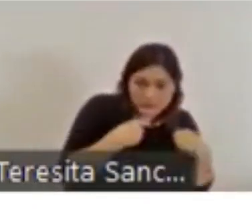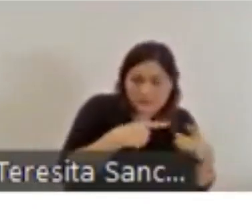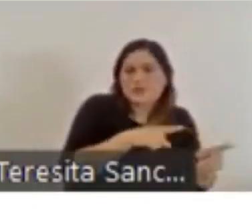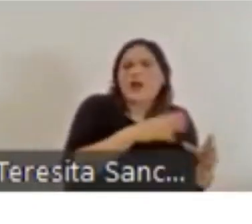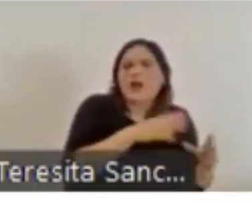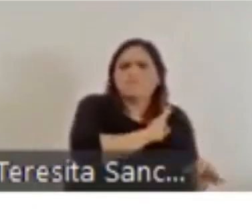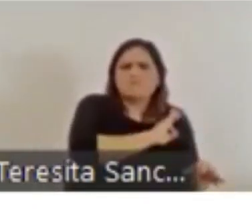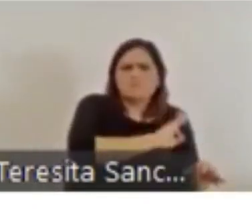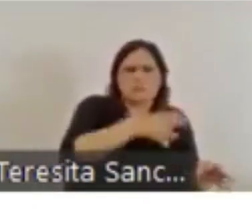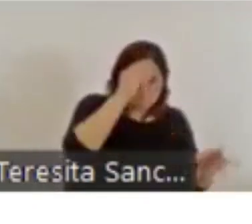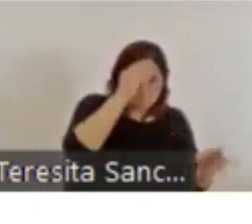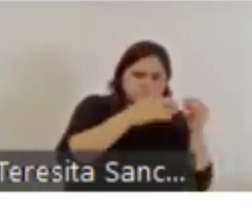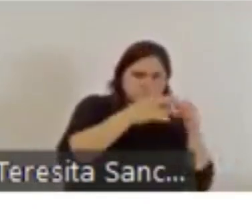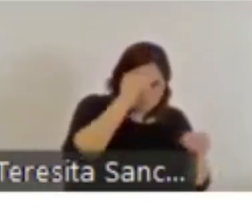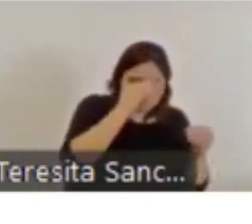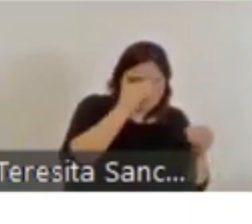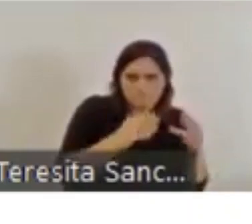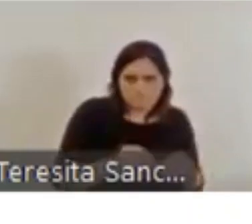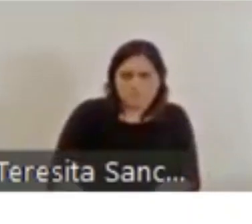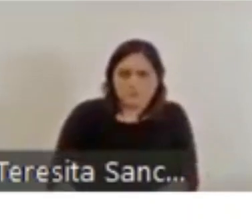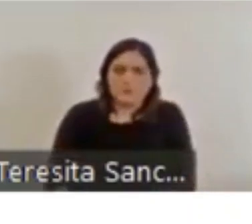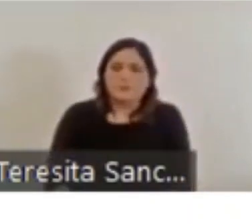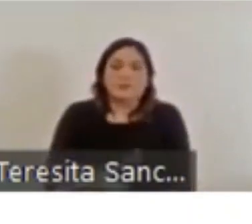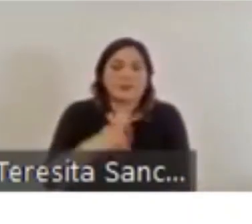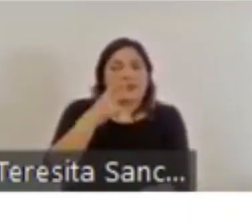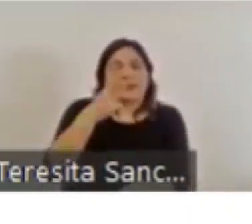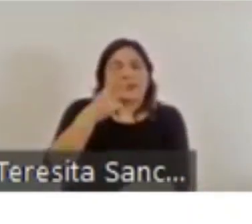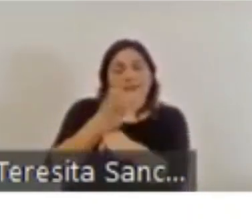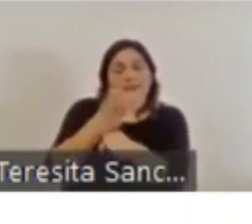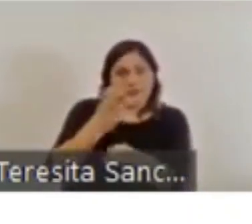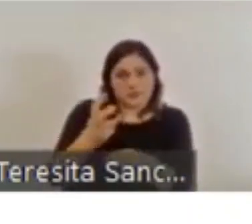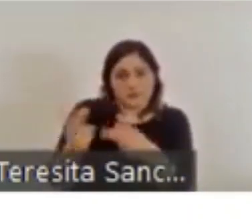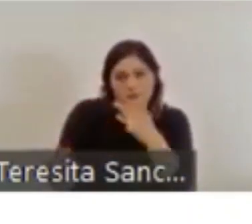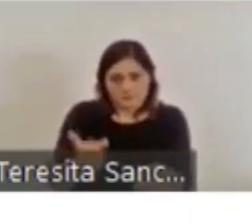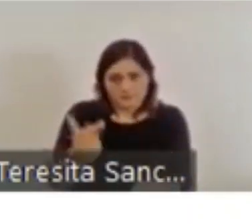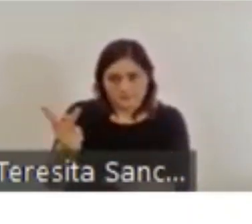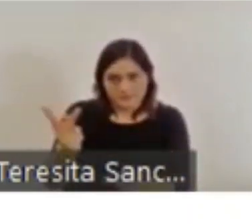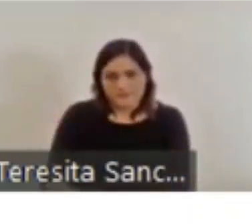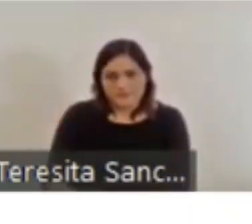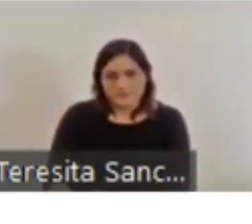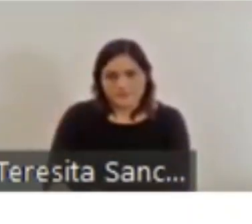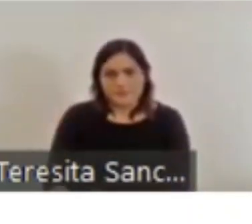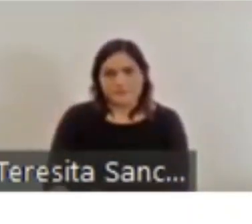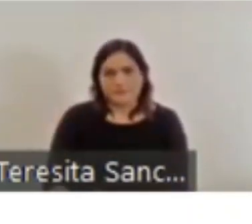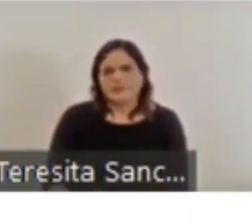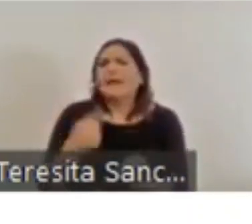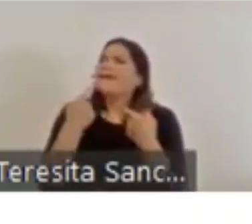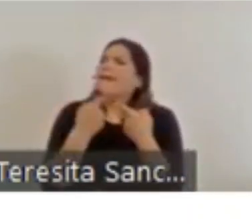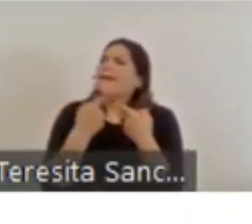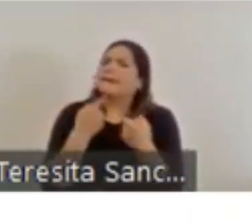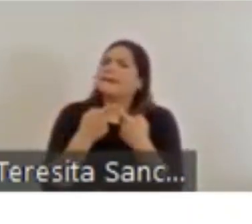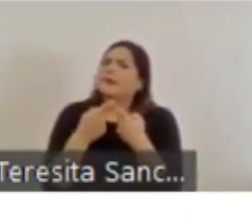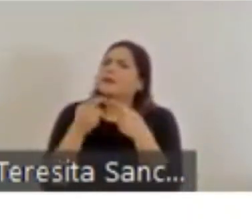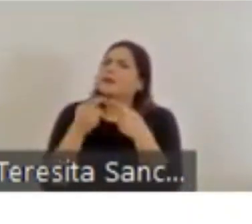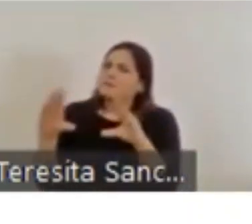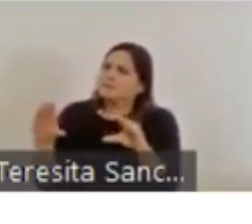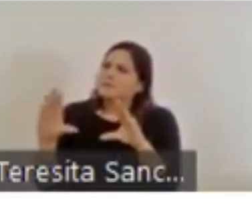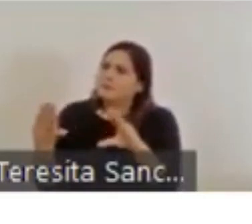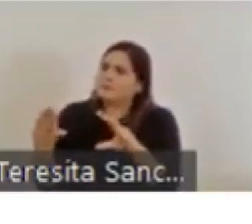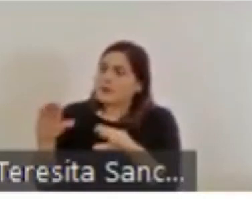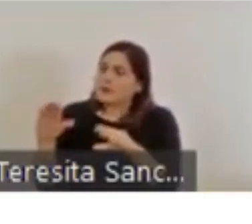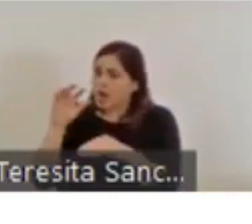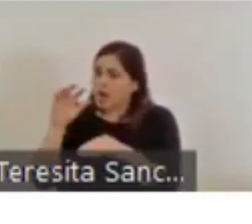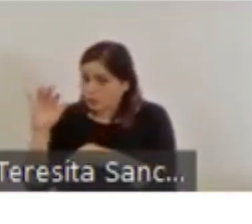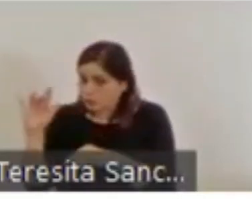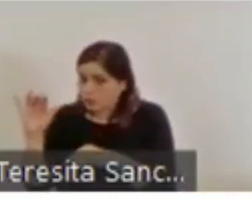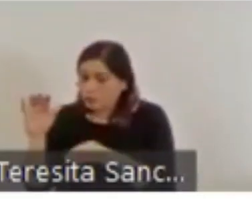Aprenden del adulto. Y entonces la tercera pregunta sería, ¿a quién debemos educar primero? ¿A los adultos o